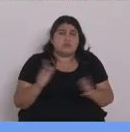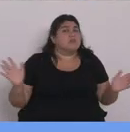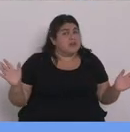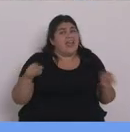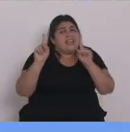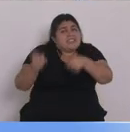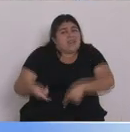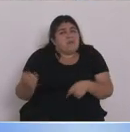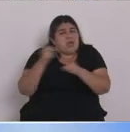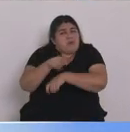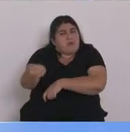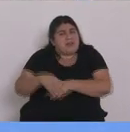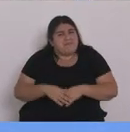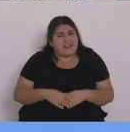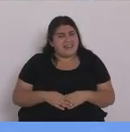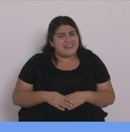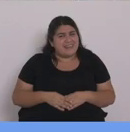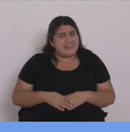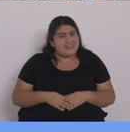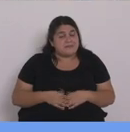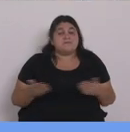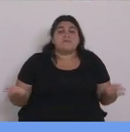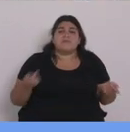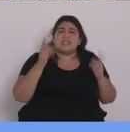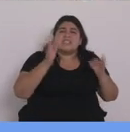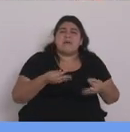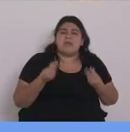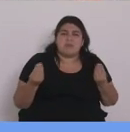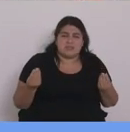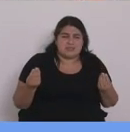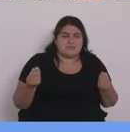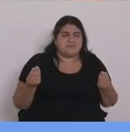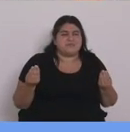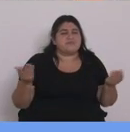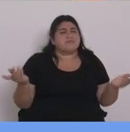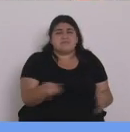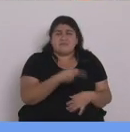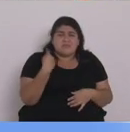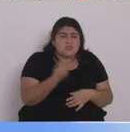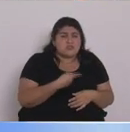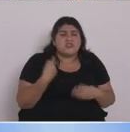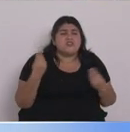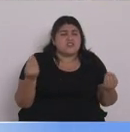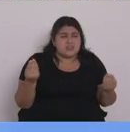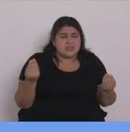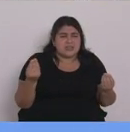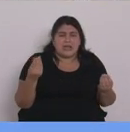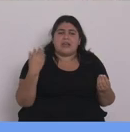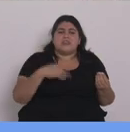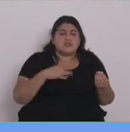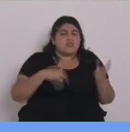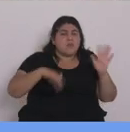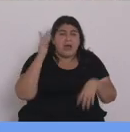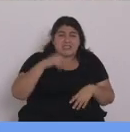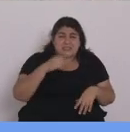corrupción, de las dos partes. ¿Y sabe lo que pasa? Que nosotros descalificamos. Lo que más nos